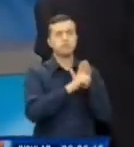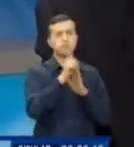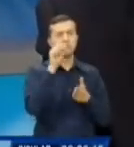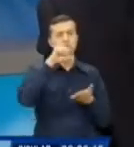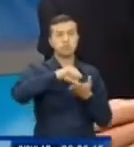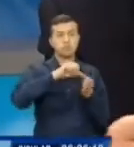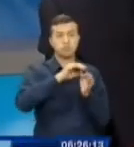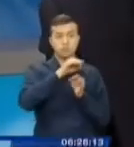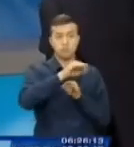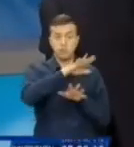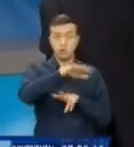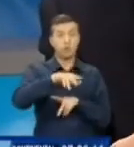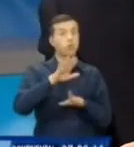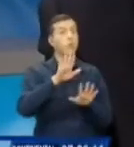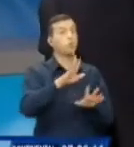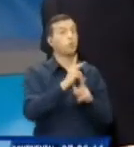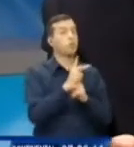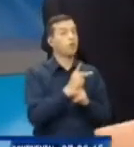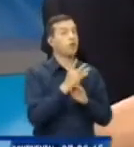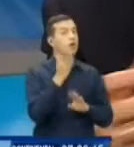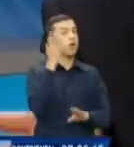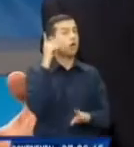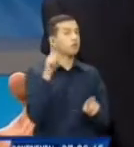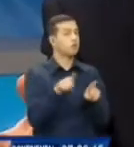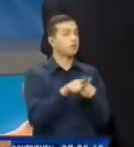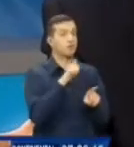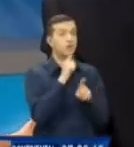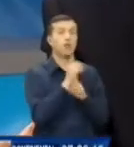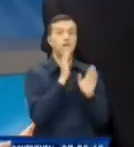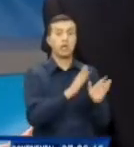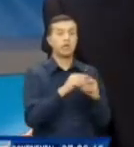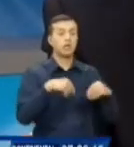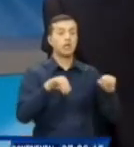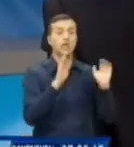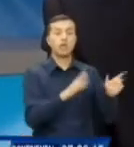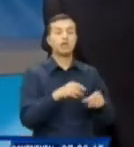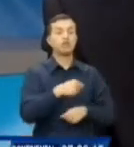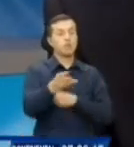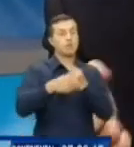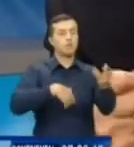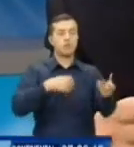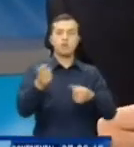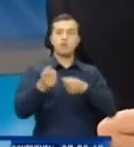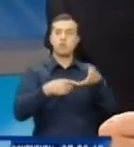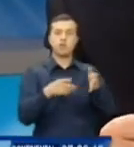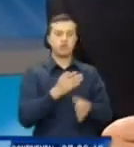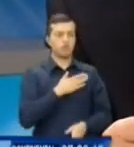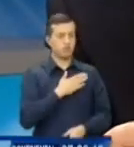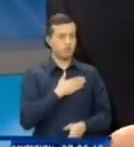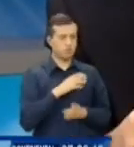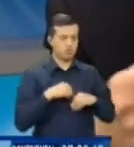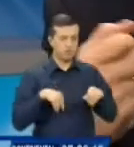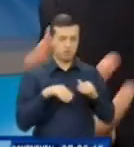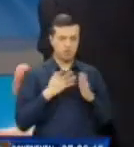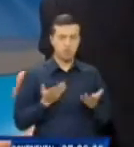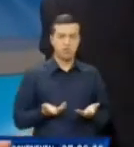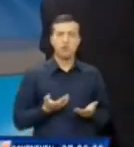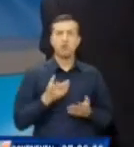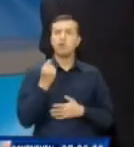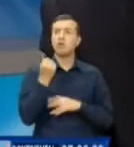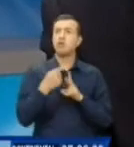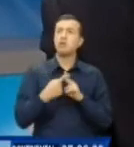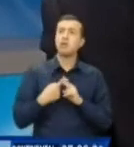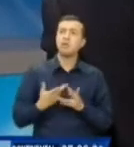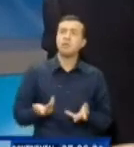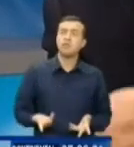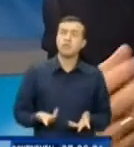porque cuidado cometemos el pecado del pasado distribuye tierra pero resulta que yo tengo la tierra pero no tengo el crédito en